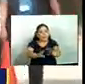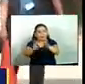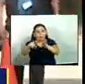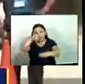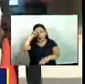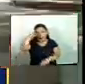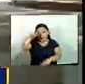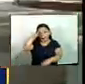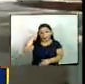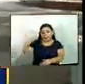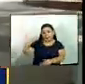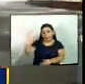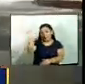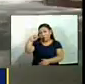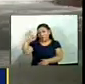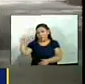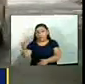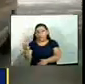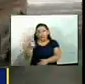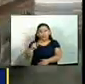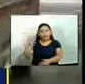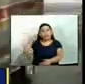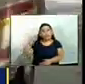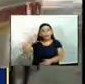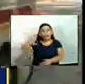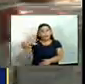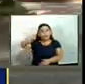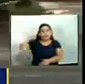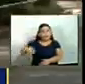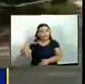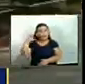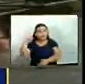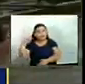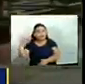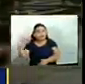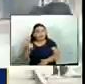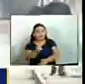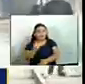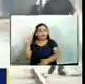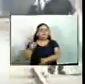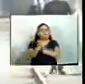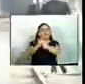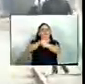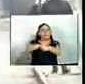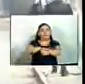La vecina nación reporta casi 25 mil casos de coronavirus.